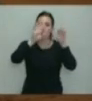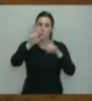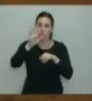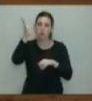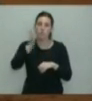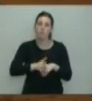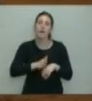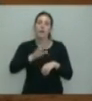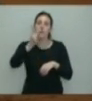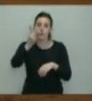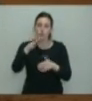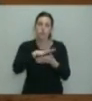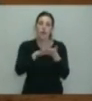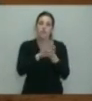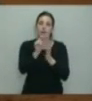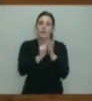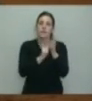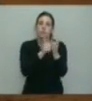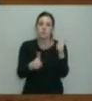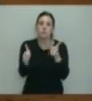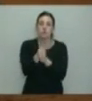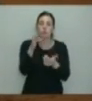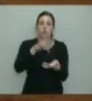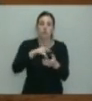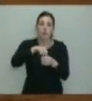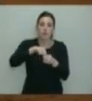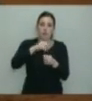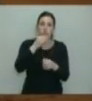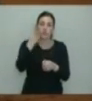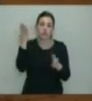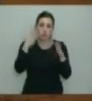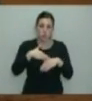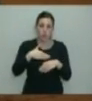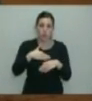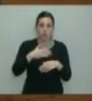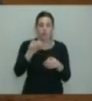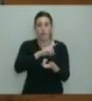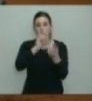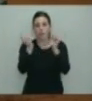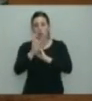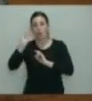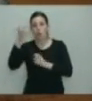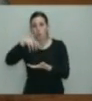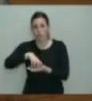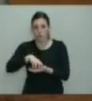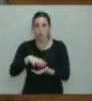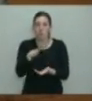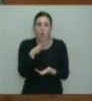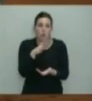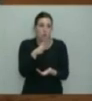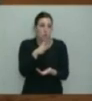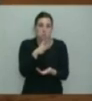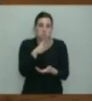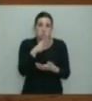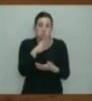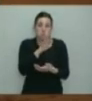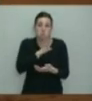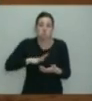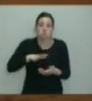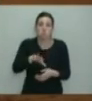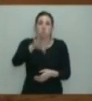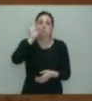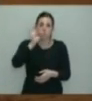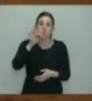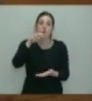los criterios prioritarios cuando no existan plazas suficientes, porque ese es el problema. Porque ahora mismo ya hay libertad de elección, ya hay libertad de matriculación. El problema es cuando